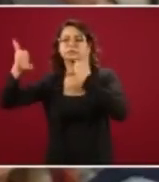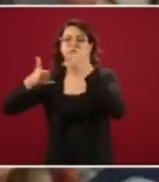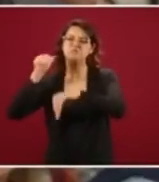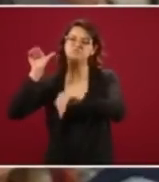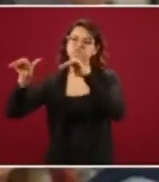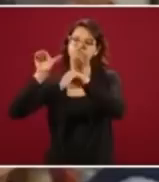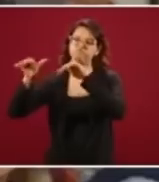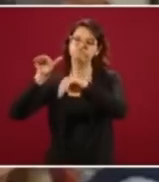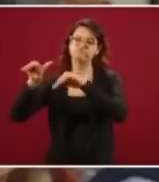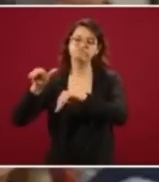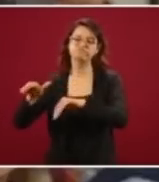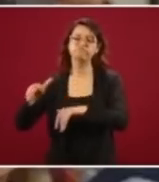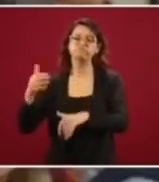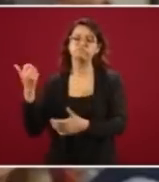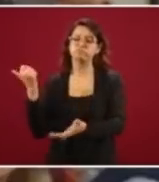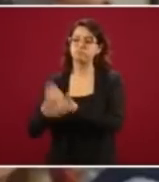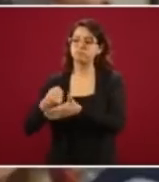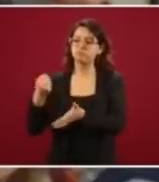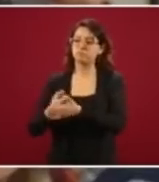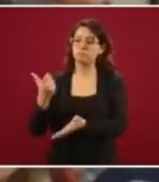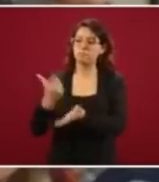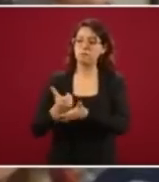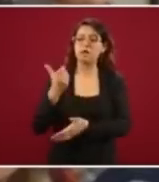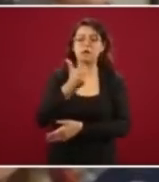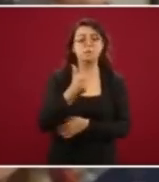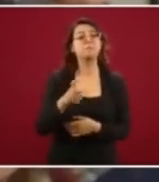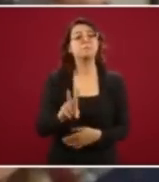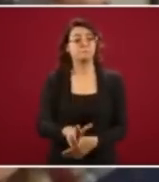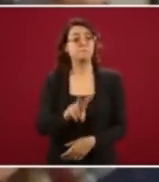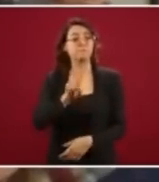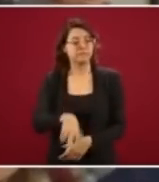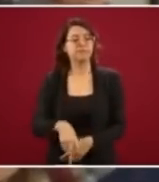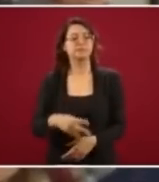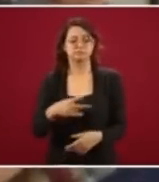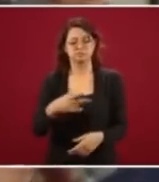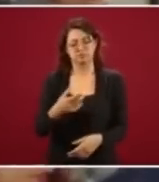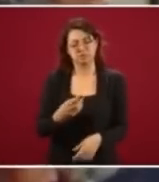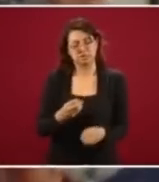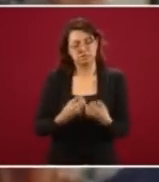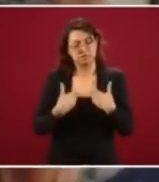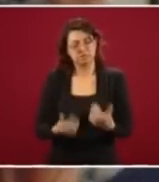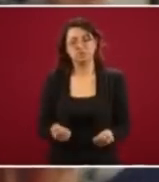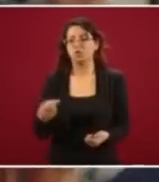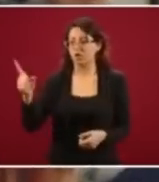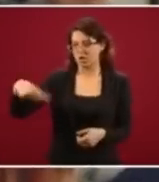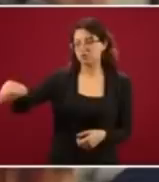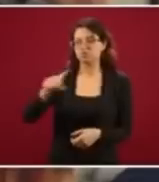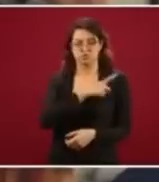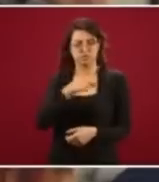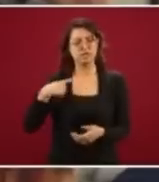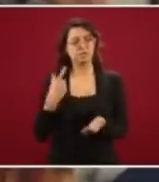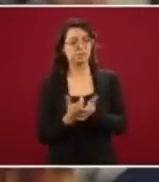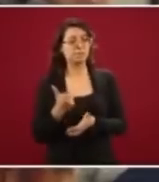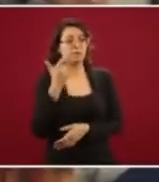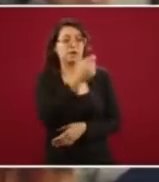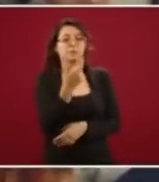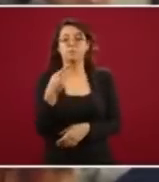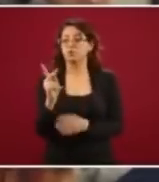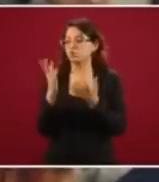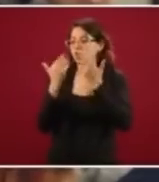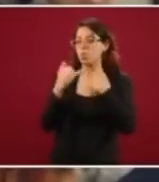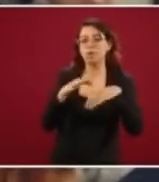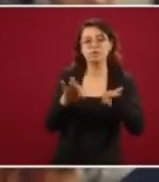obliguen a pagar. Obviamente tienen la obligación de pagar, pero no tienen, si no tienen trabajo, deben de llegar a un acuerdo. Y ahí también tienen